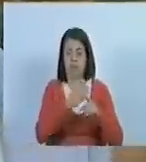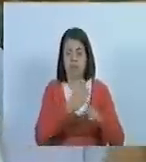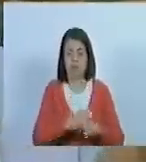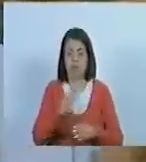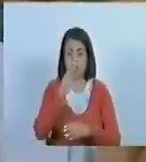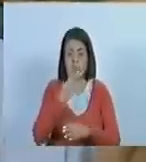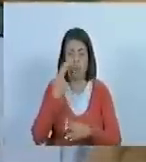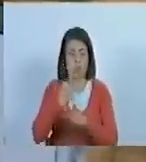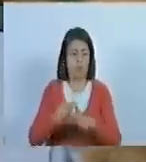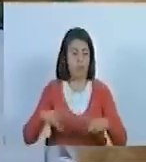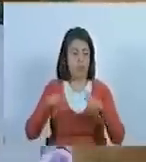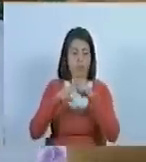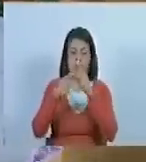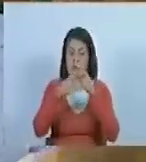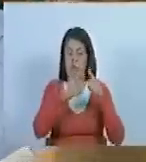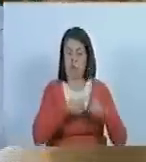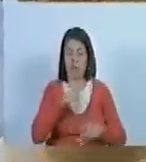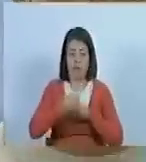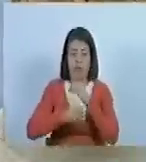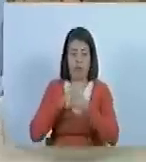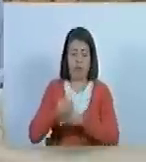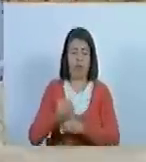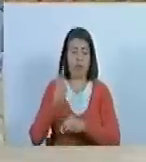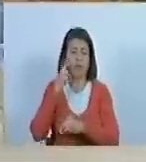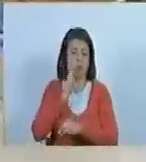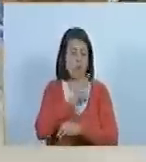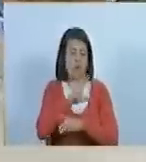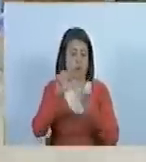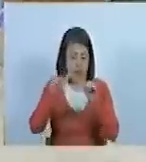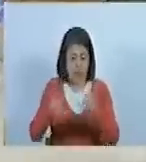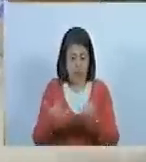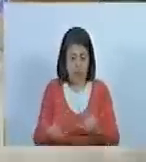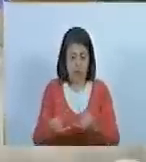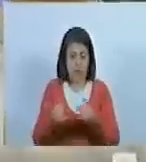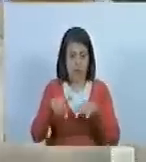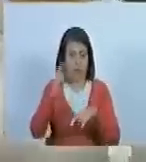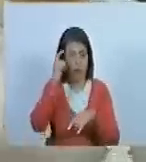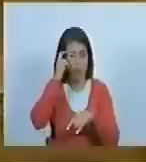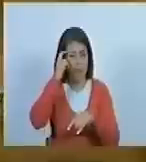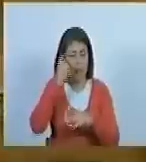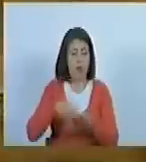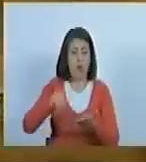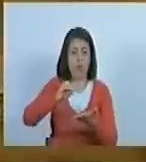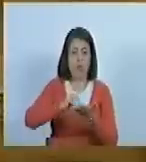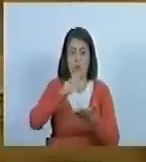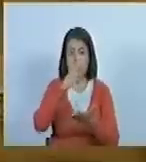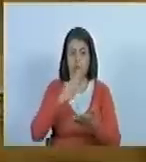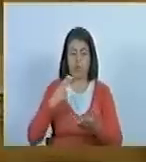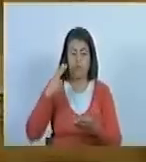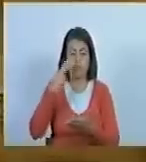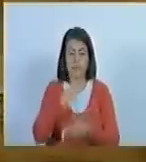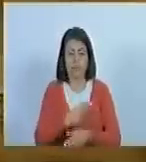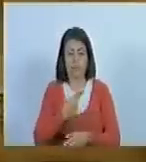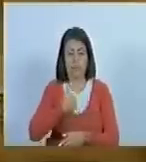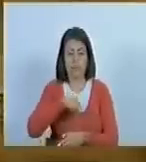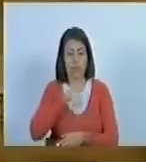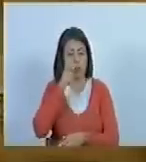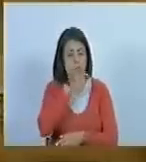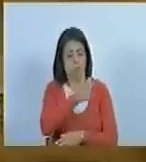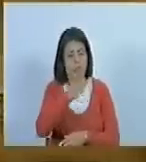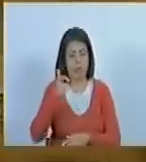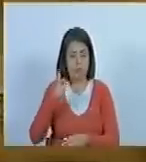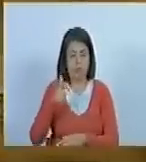comprometidos con valores distintos a los impuestos por el mercado. Hoy es un día para renovar el compromiso con nuestros